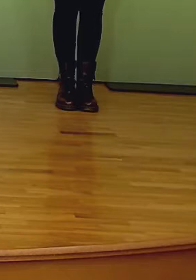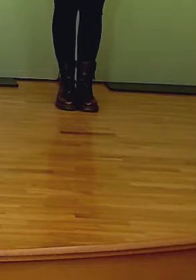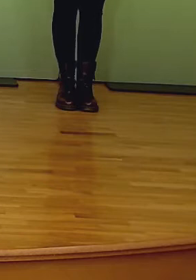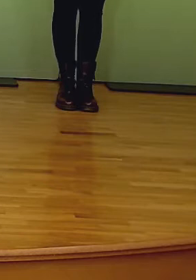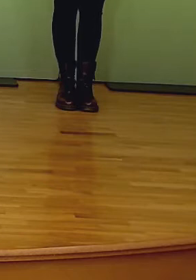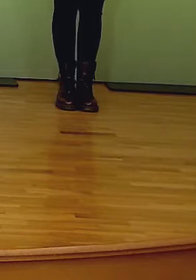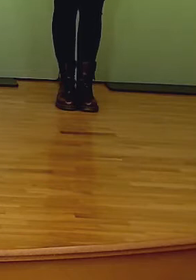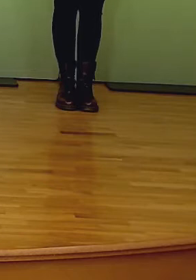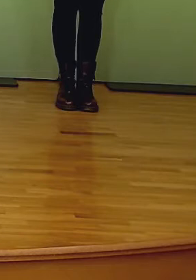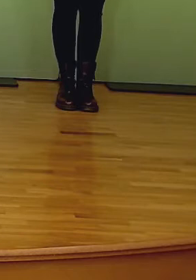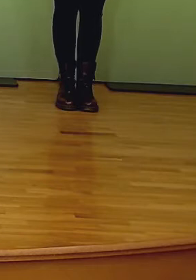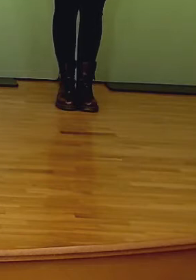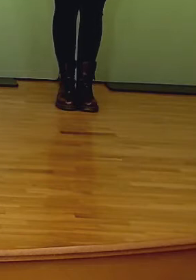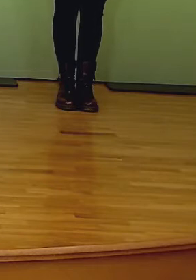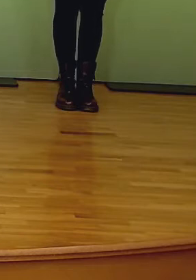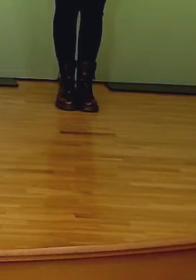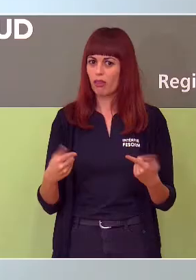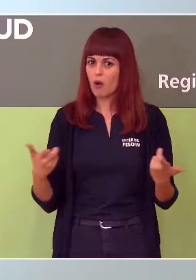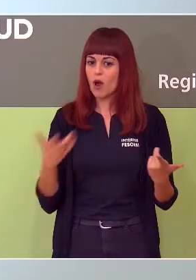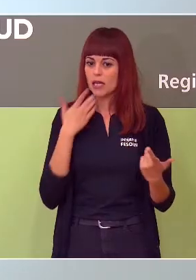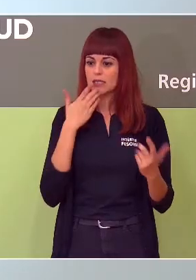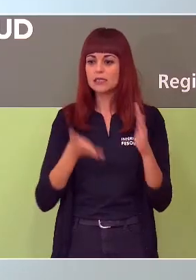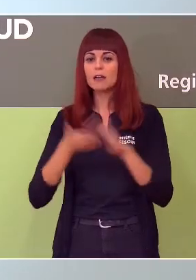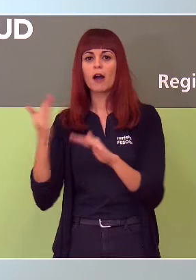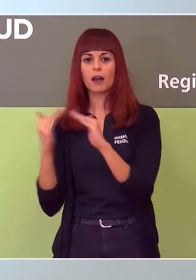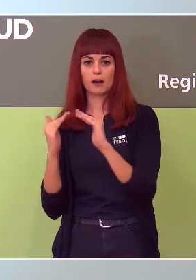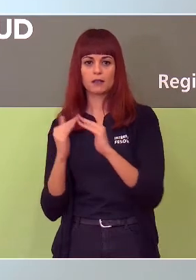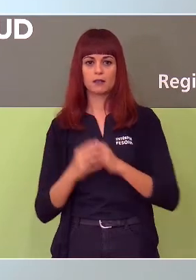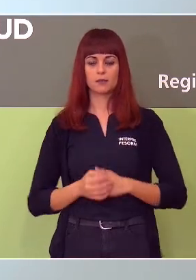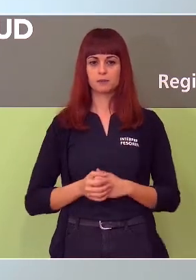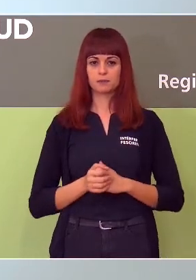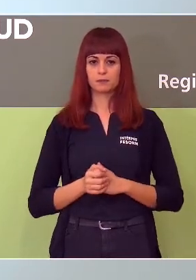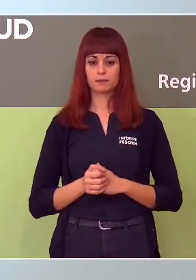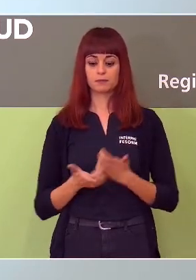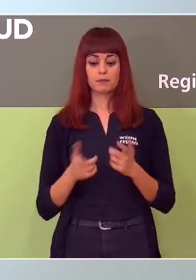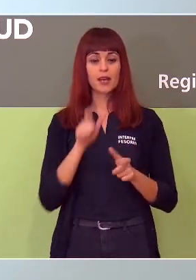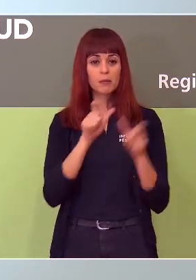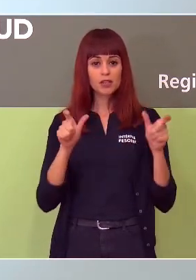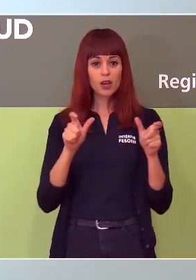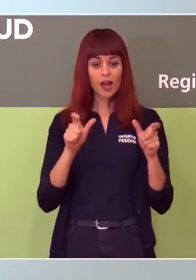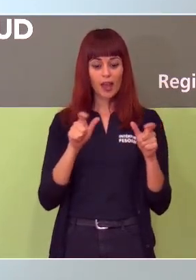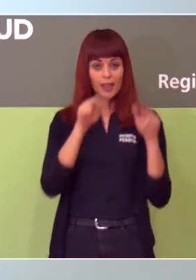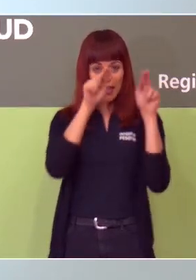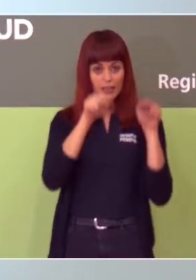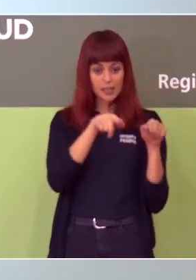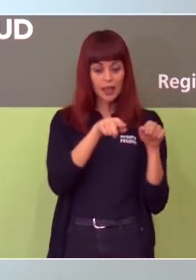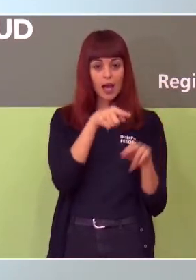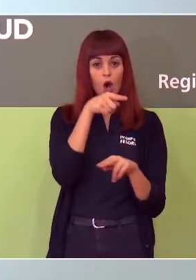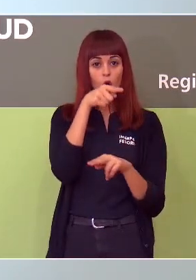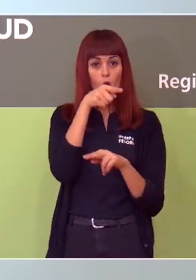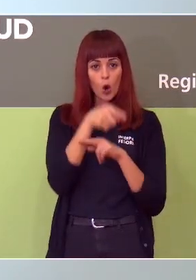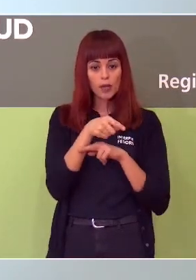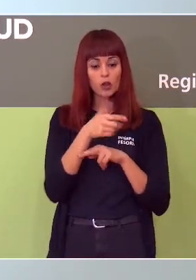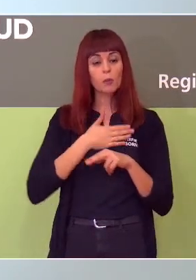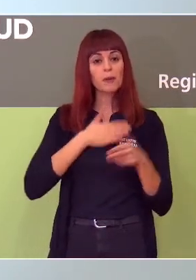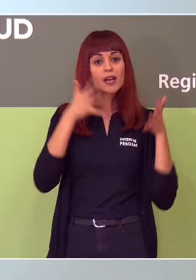en residencias. ¿Qué consecuencias puede tener esta medida? Bueno, cualquier paciente que sale de una residencia, lo que tiene obligación, en principio, de nuestras